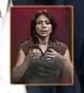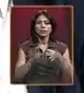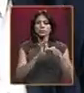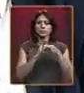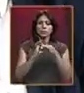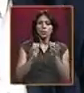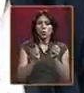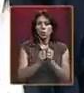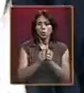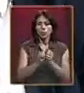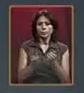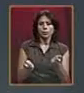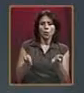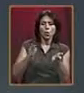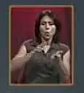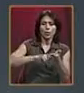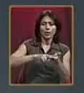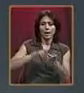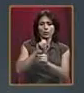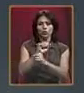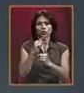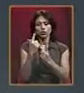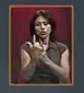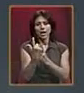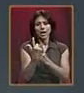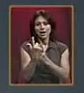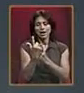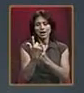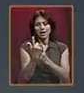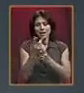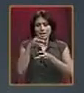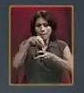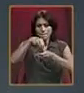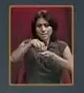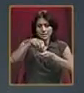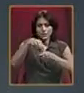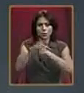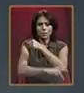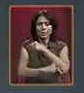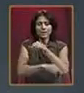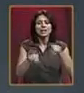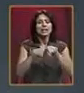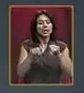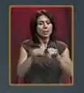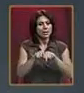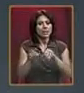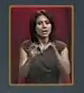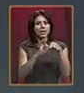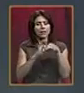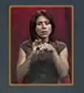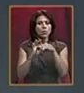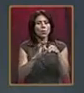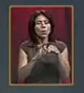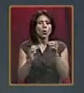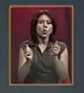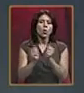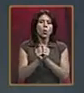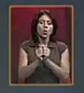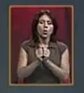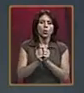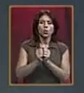contrato social implícito en el país, y también me parece que tiene que ver un poco con lo que don Rodolfo